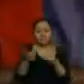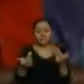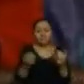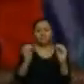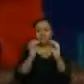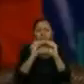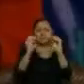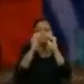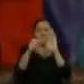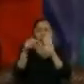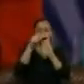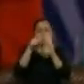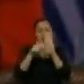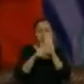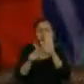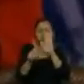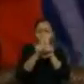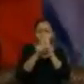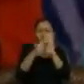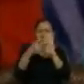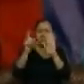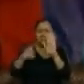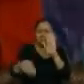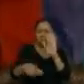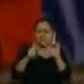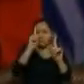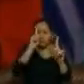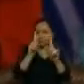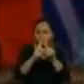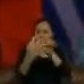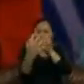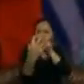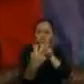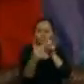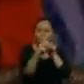debe haber una norma, pero es una norma que debe ser consensuada, no debe ser una norma impuesta.